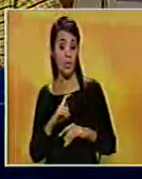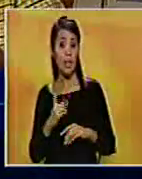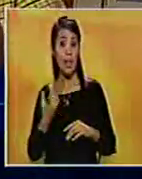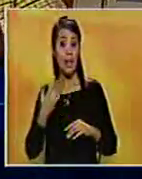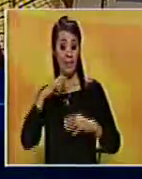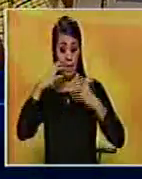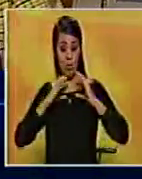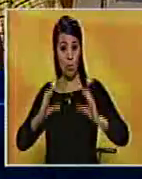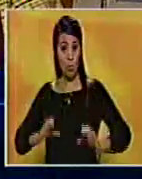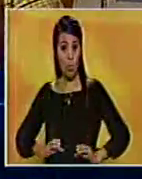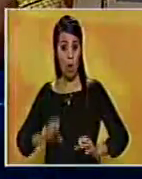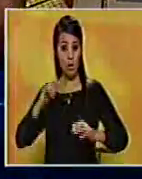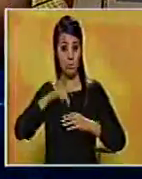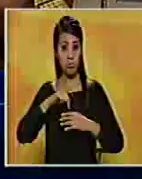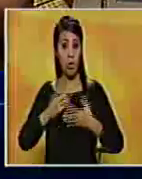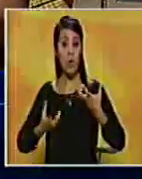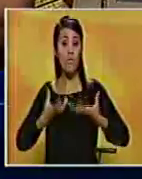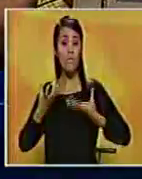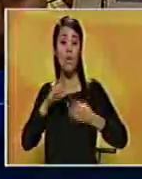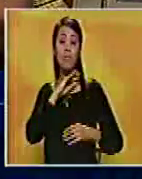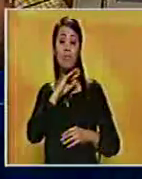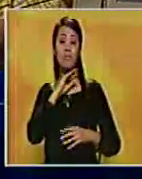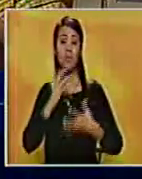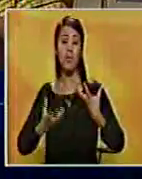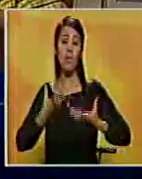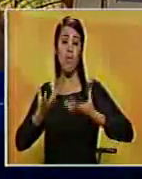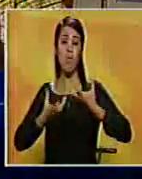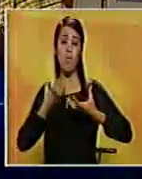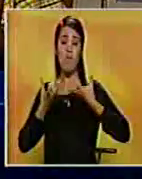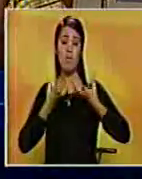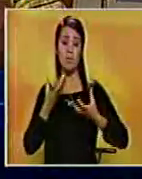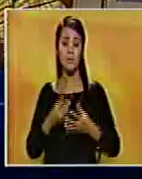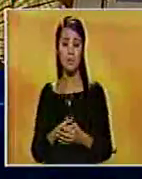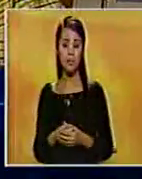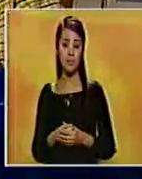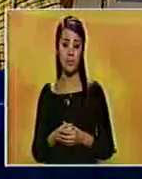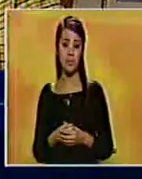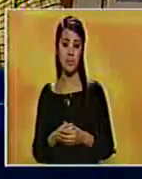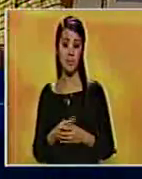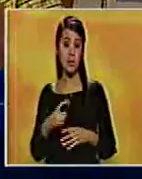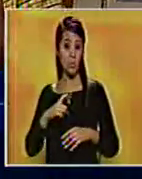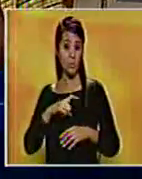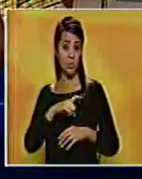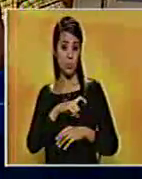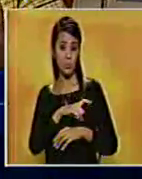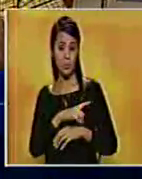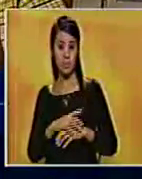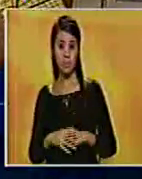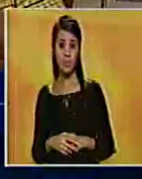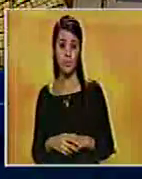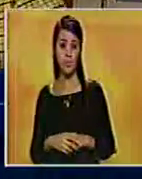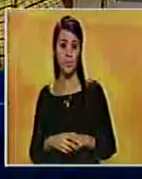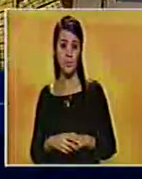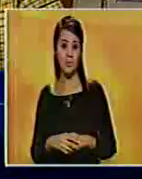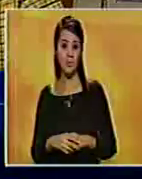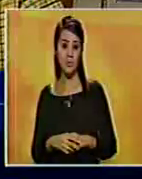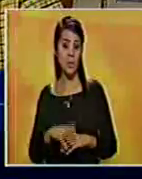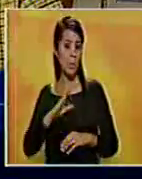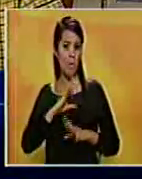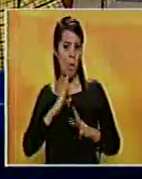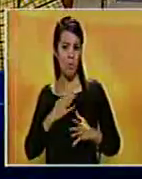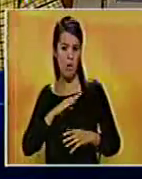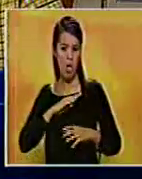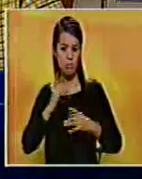glóbulo rojo la fiebre se produce en el momento que los parásitos se mueven dentro de la sangre o rompen el glóbulo rojo es una condición propia del